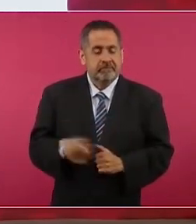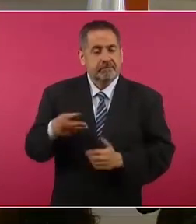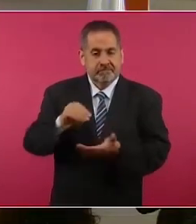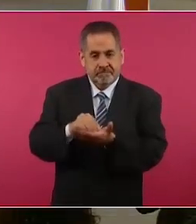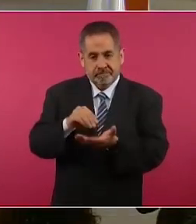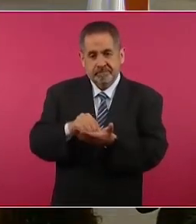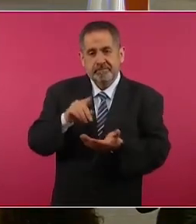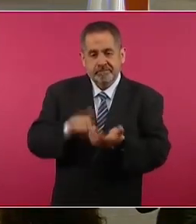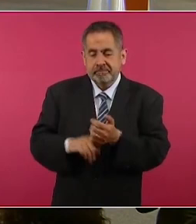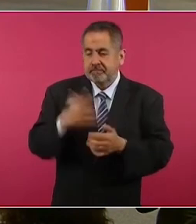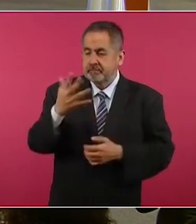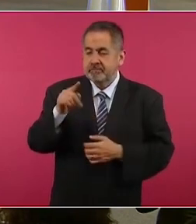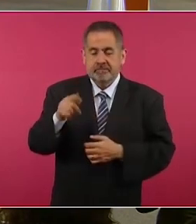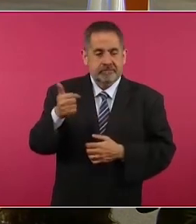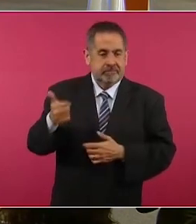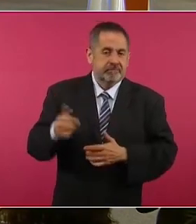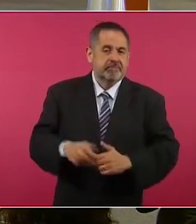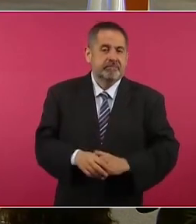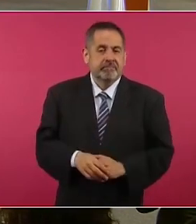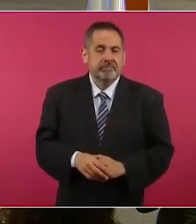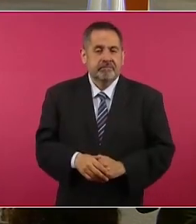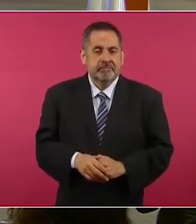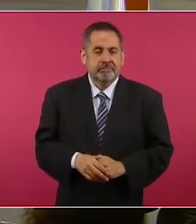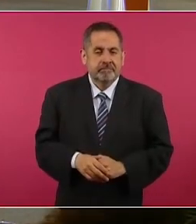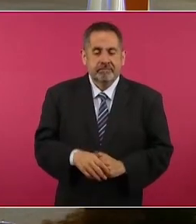todavía 5.6,